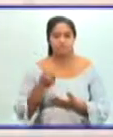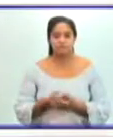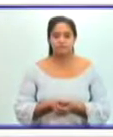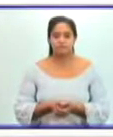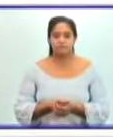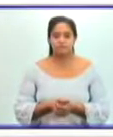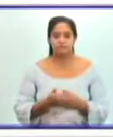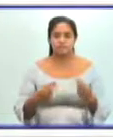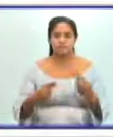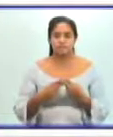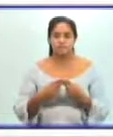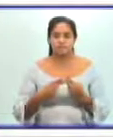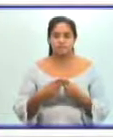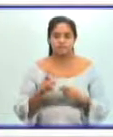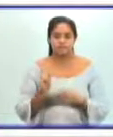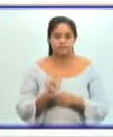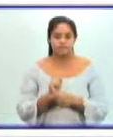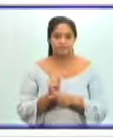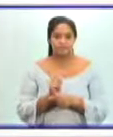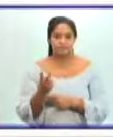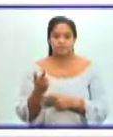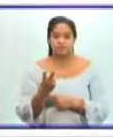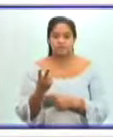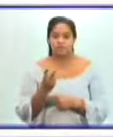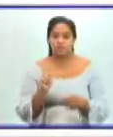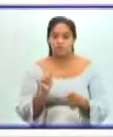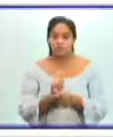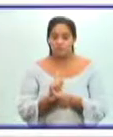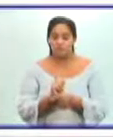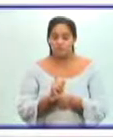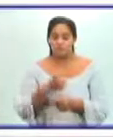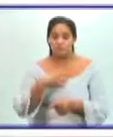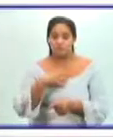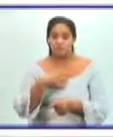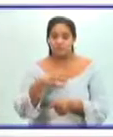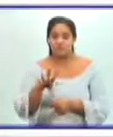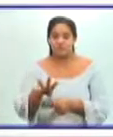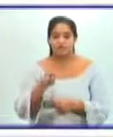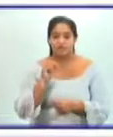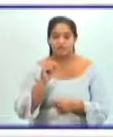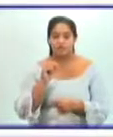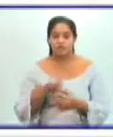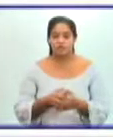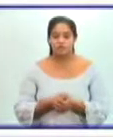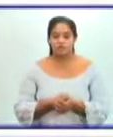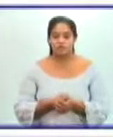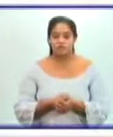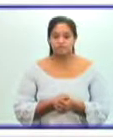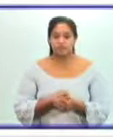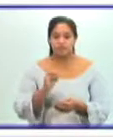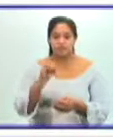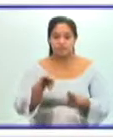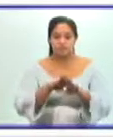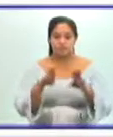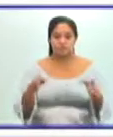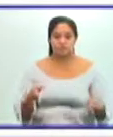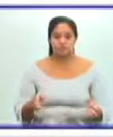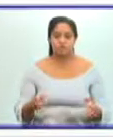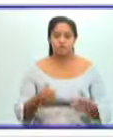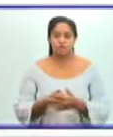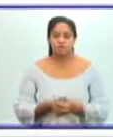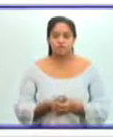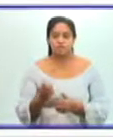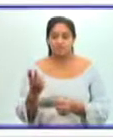En una competencia canina, dos perros tienen que recoger un hueso y colocarlo en una caja. Si